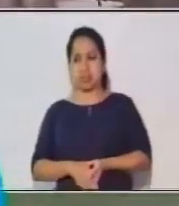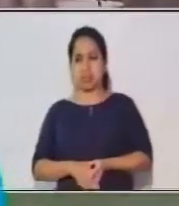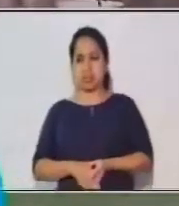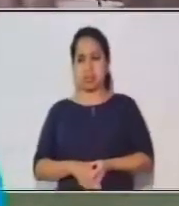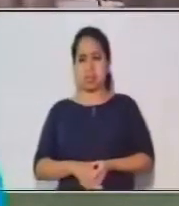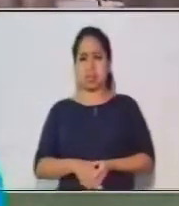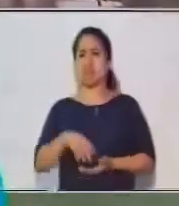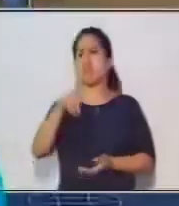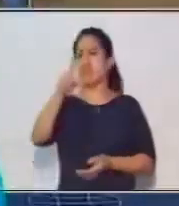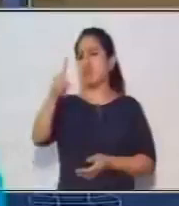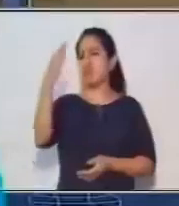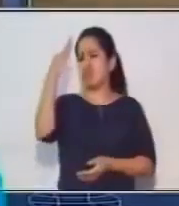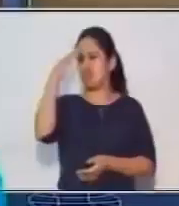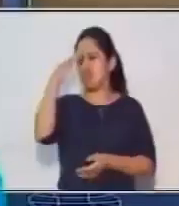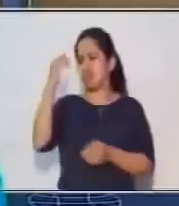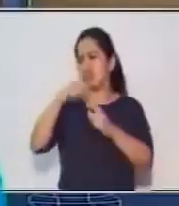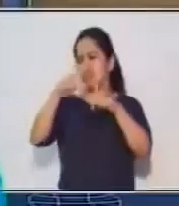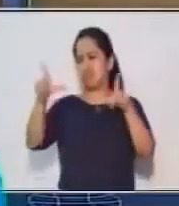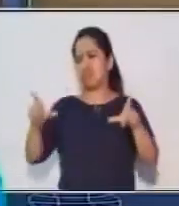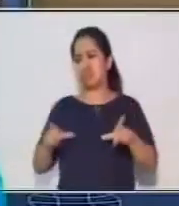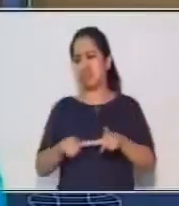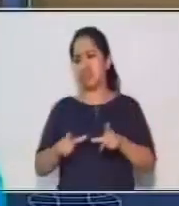¿Qué lugar será?